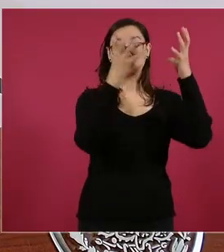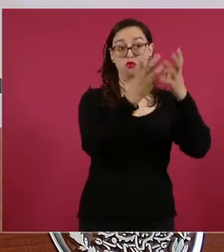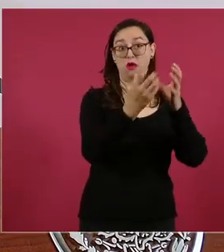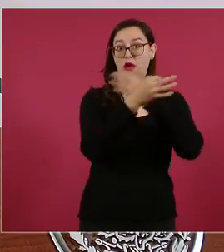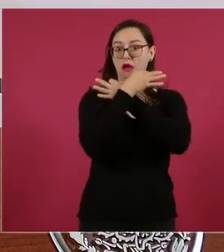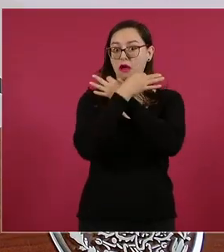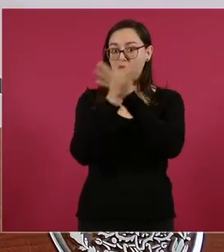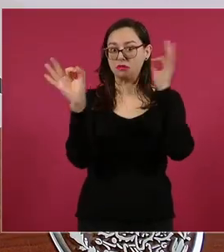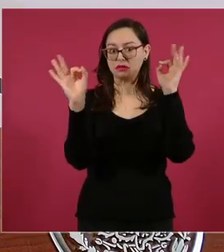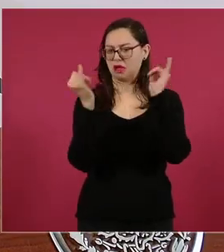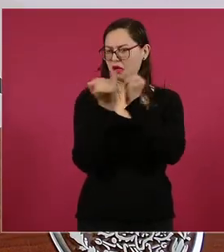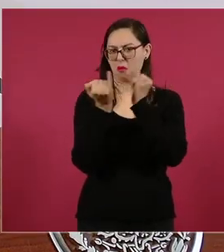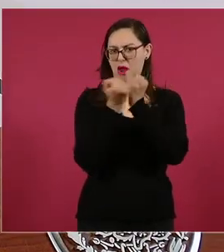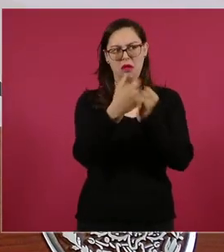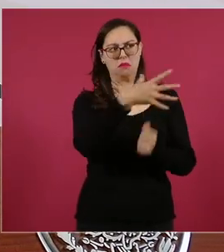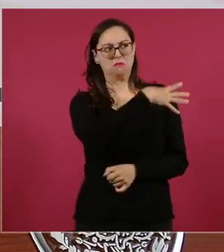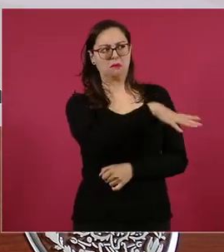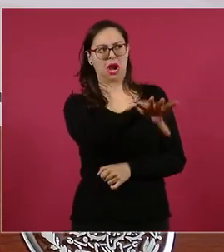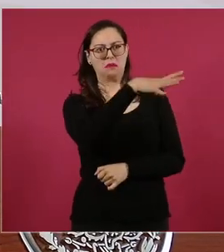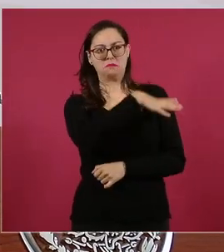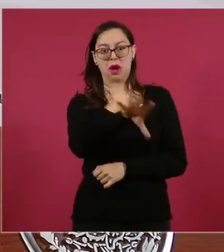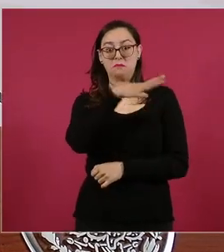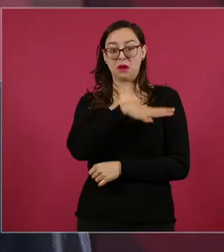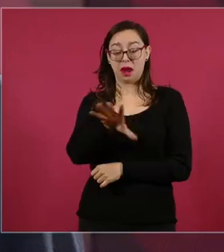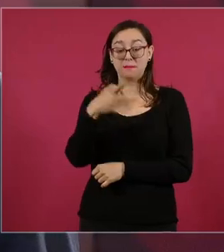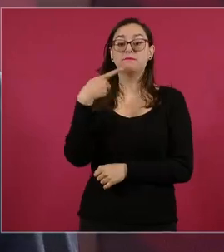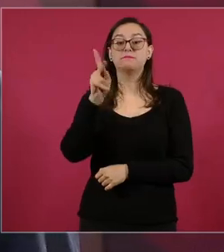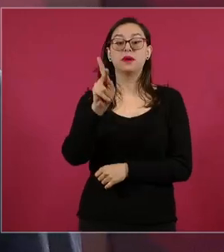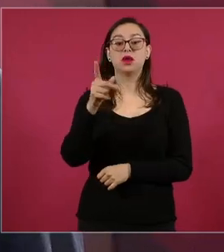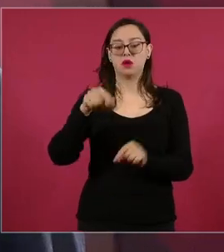manifestarnos, posiblemente